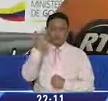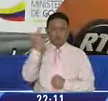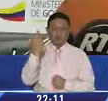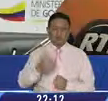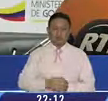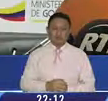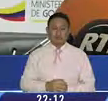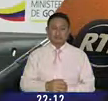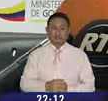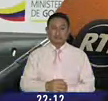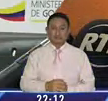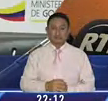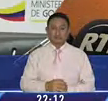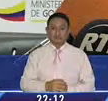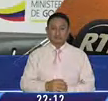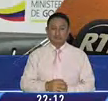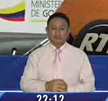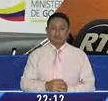cuerpo. Tenemos ahí